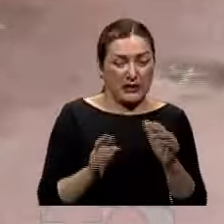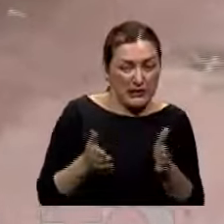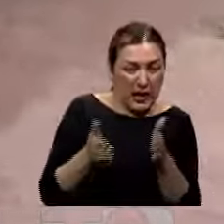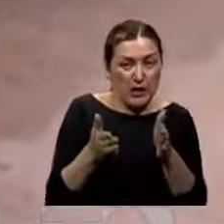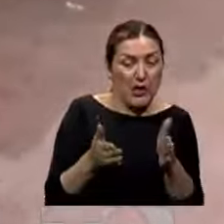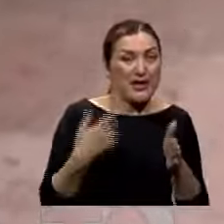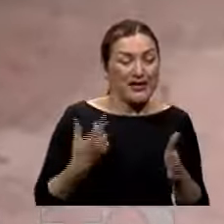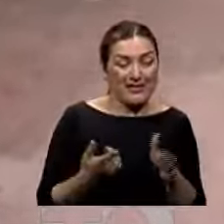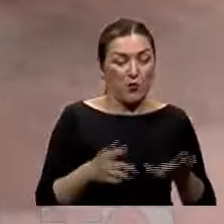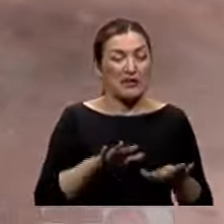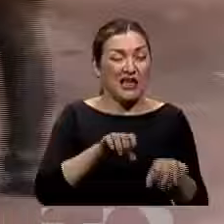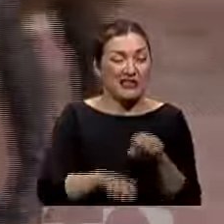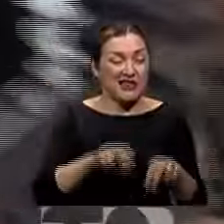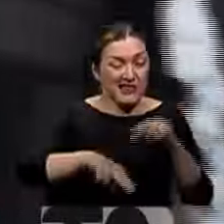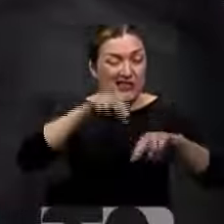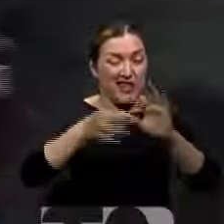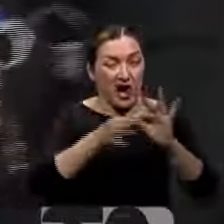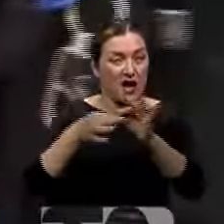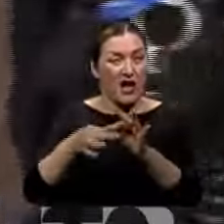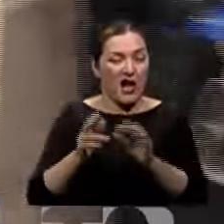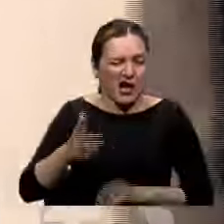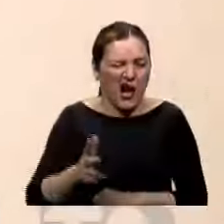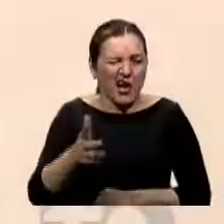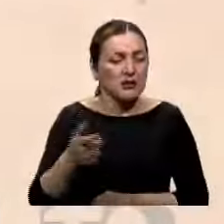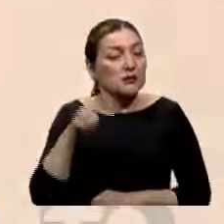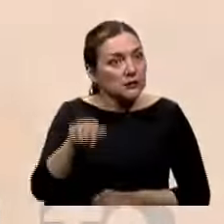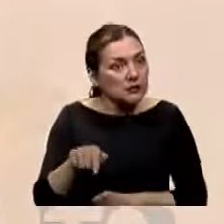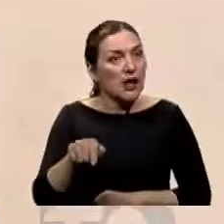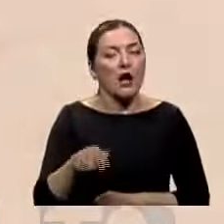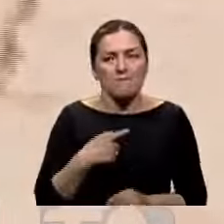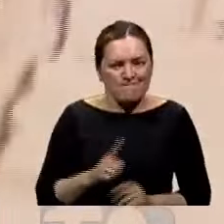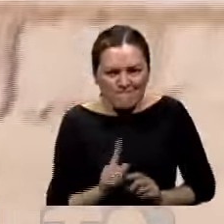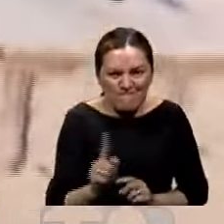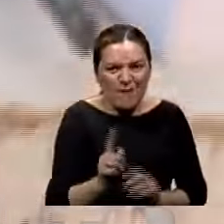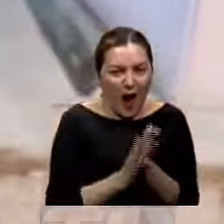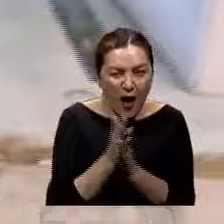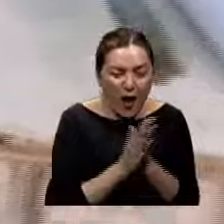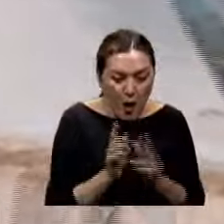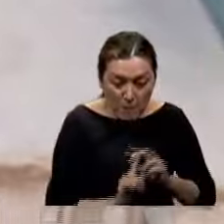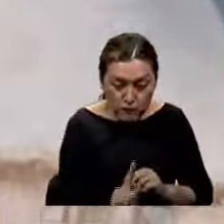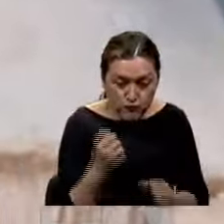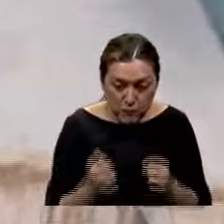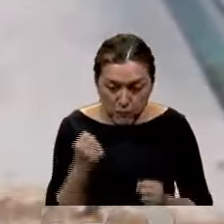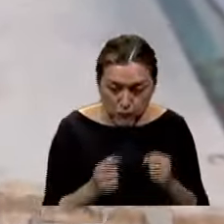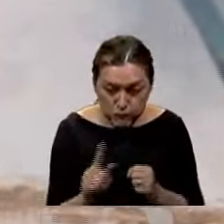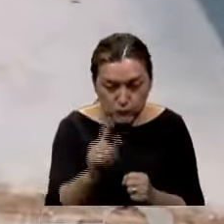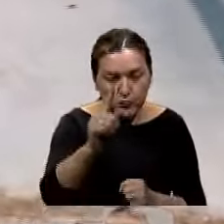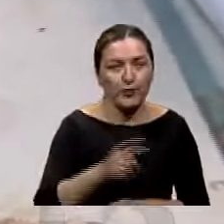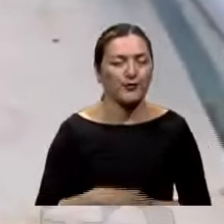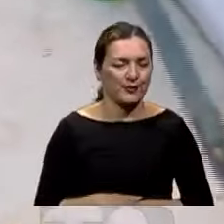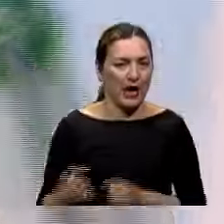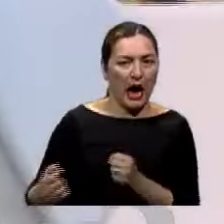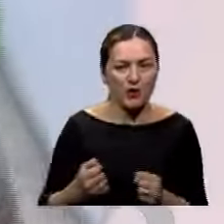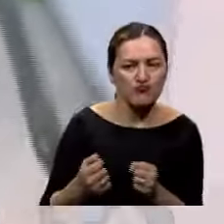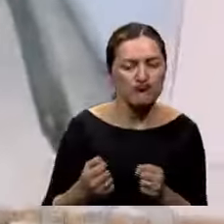la municipalidad. Ahí estamos viendo cómo uno de los vecinos en este momento está saliendo de su garaje, pero también hay estas presencias que